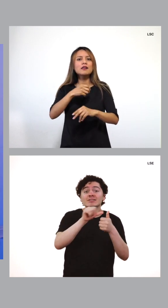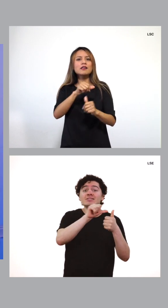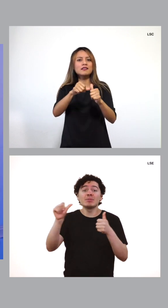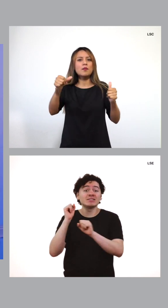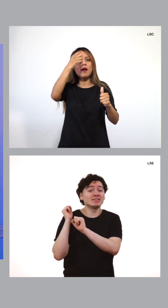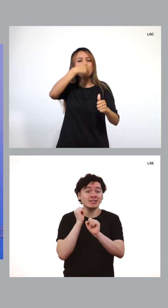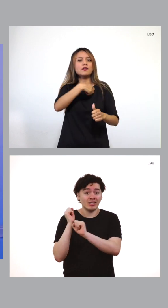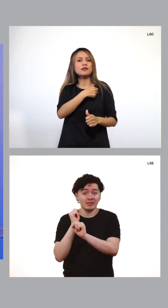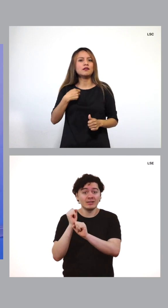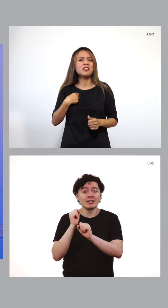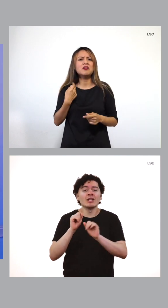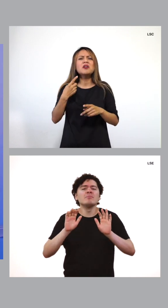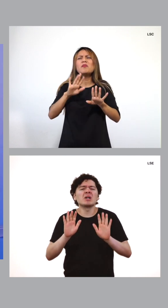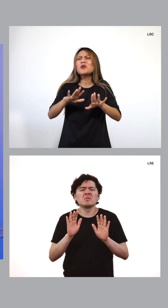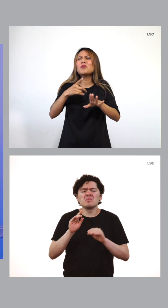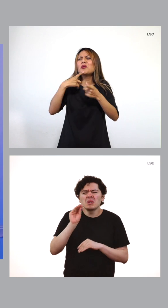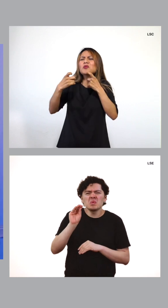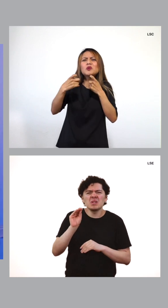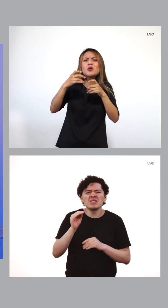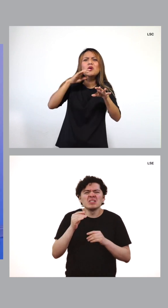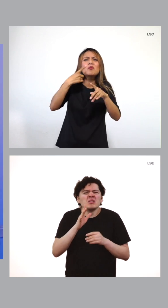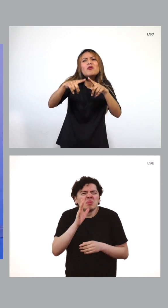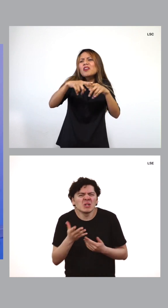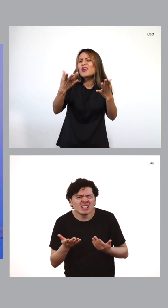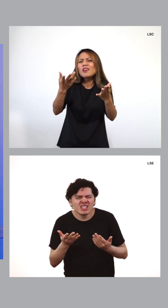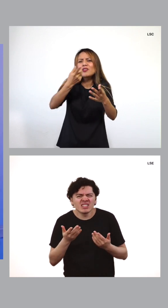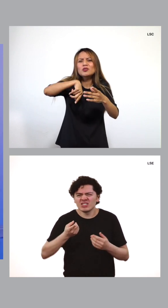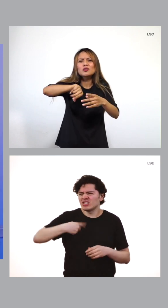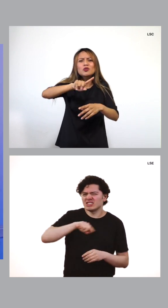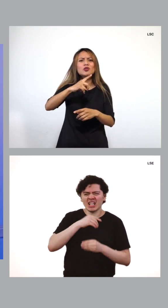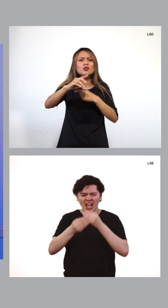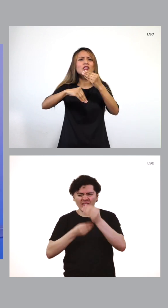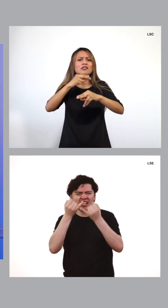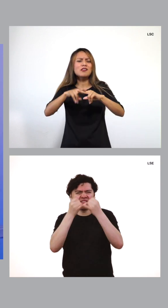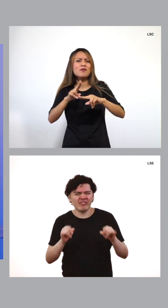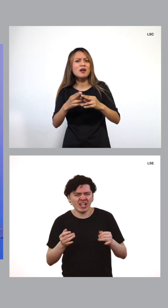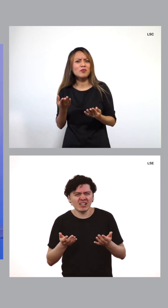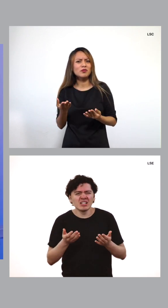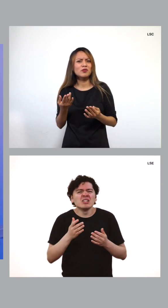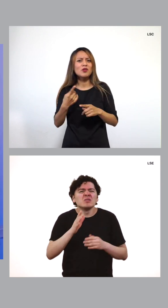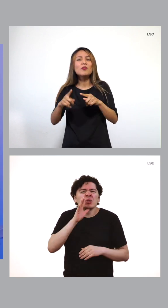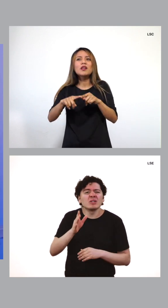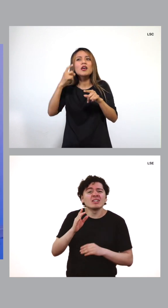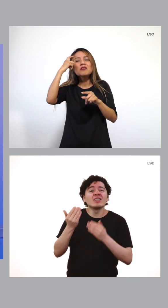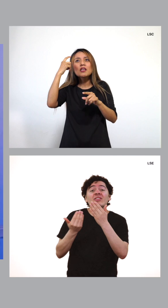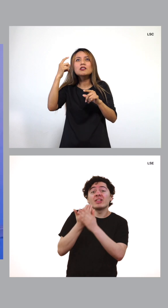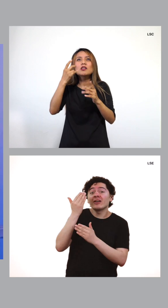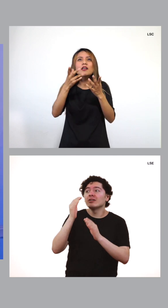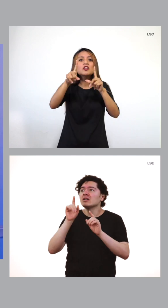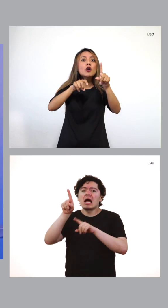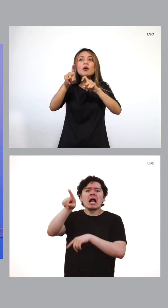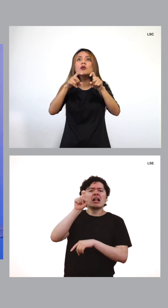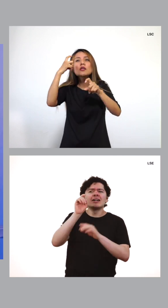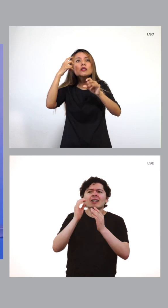hacemos esto los cristianos? ¿Por qué escogemos un tiempo del año y lo resaltamos en el calendario? Bien, si hacemos eso